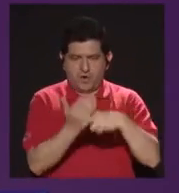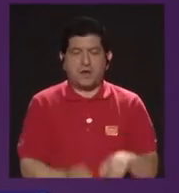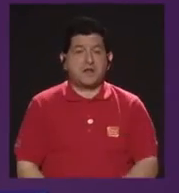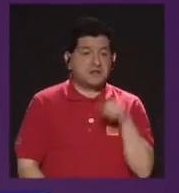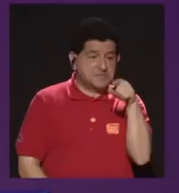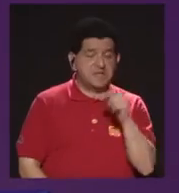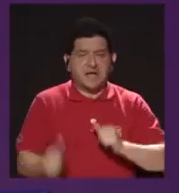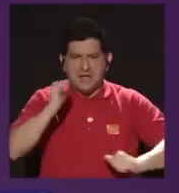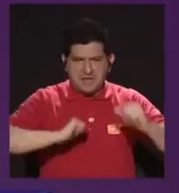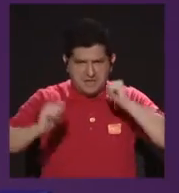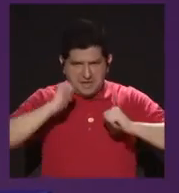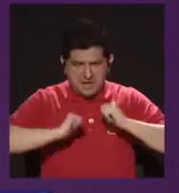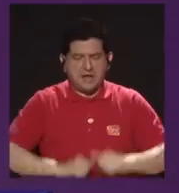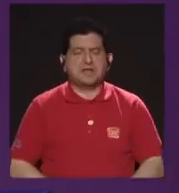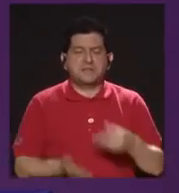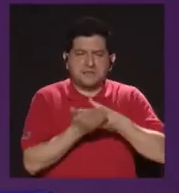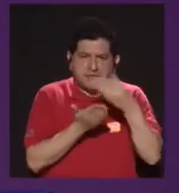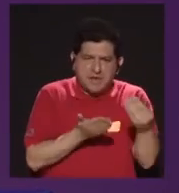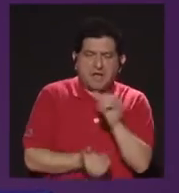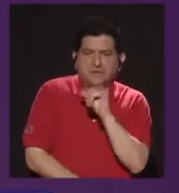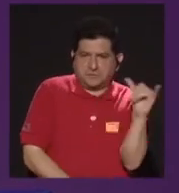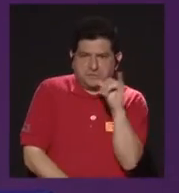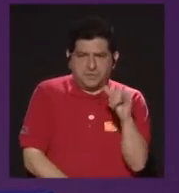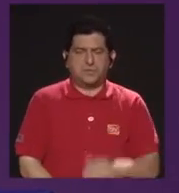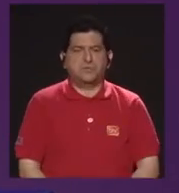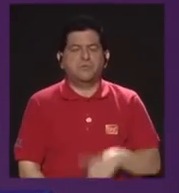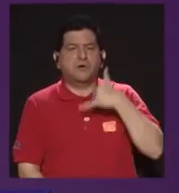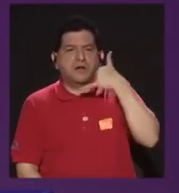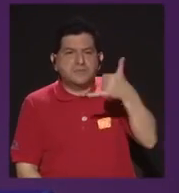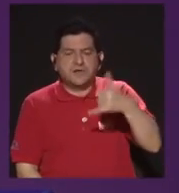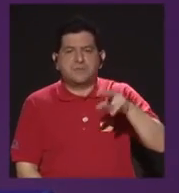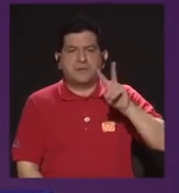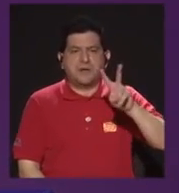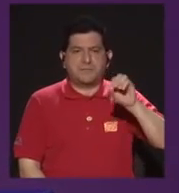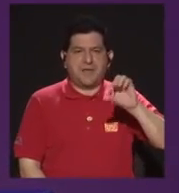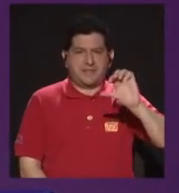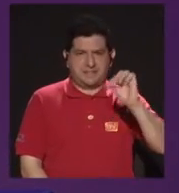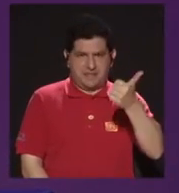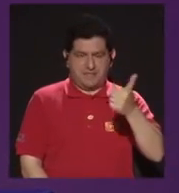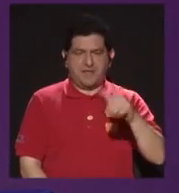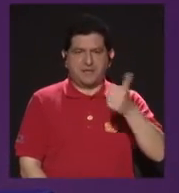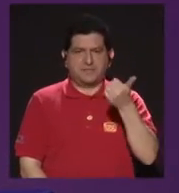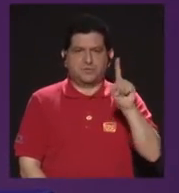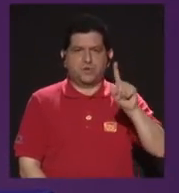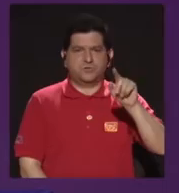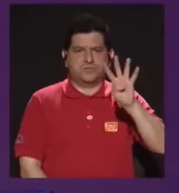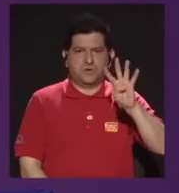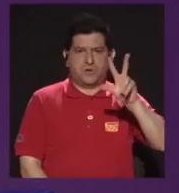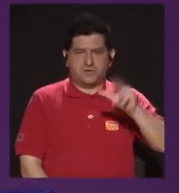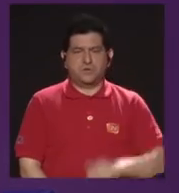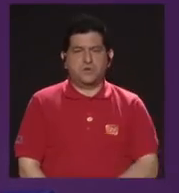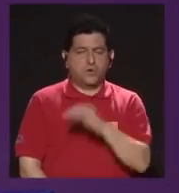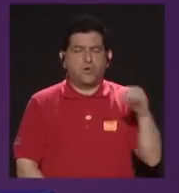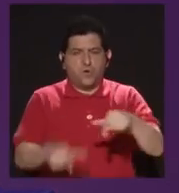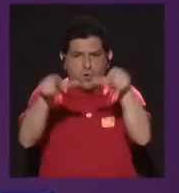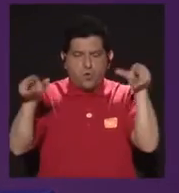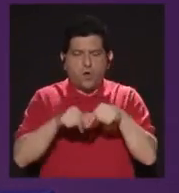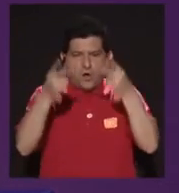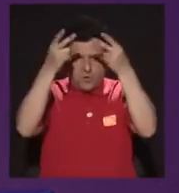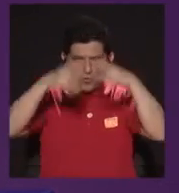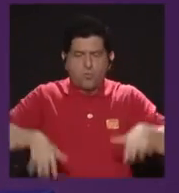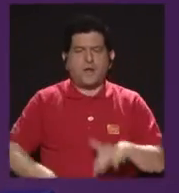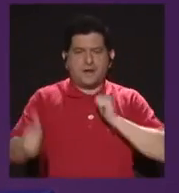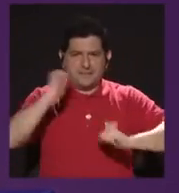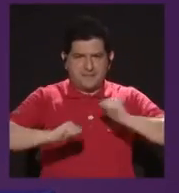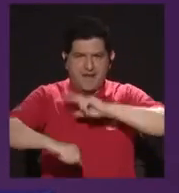la boletería del teatro nacional o también llamando al 2010 11 43 o en la página web del